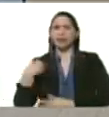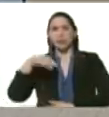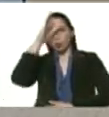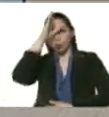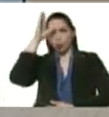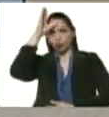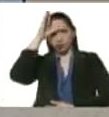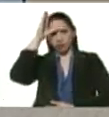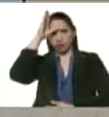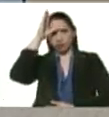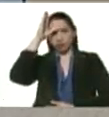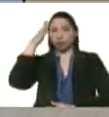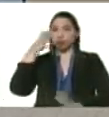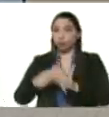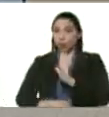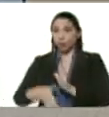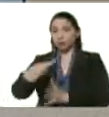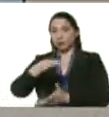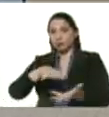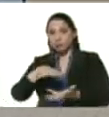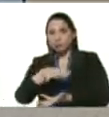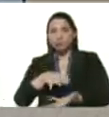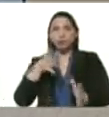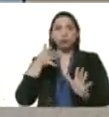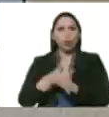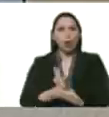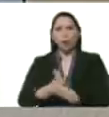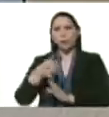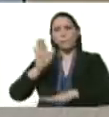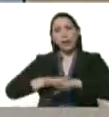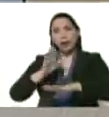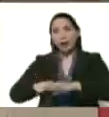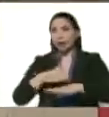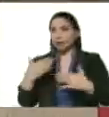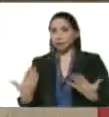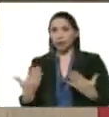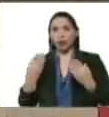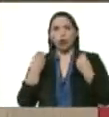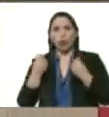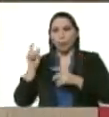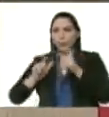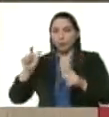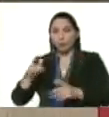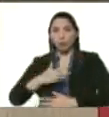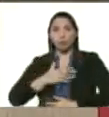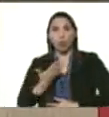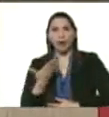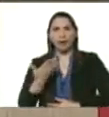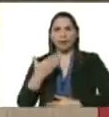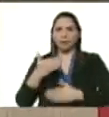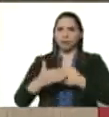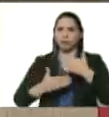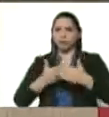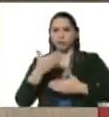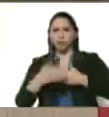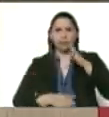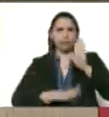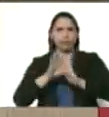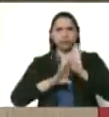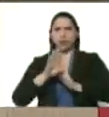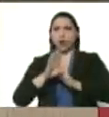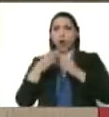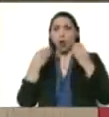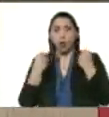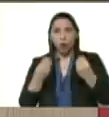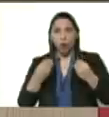conciencia de las situaciones, de las circunstancias, de cómo los casos pueden evolucionar y cómo a través